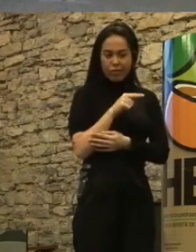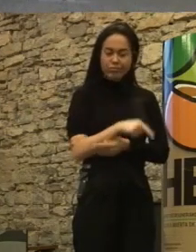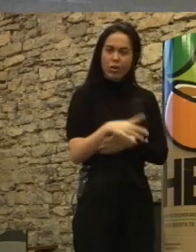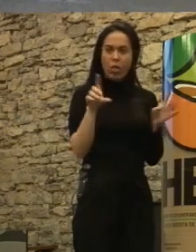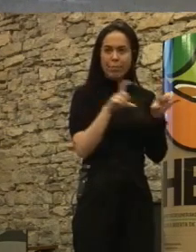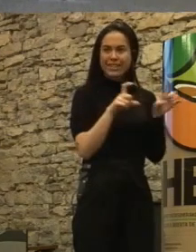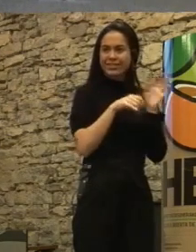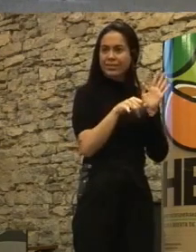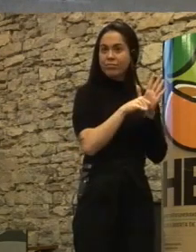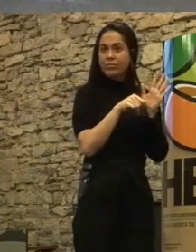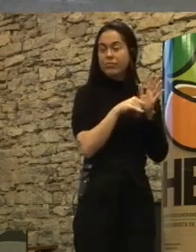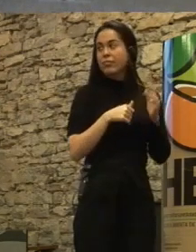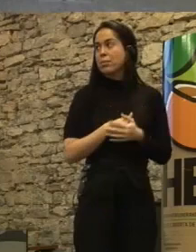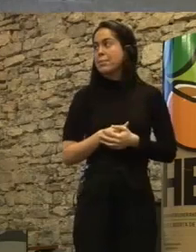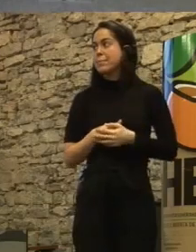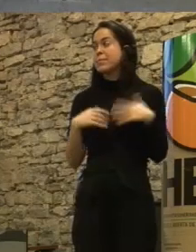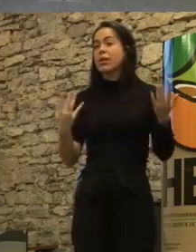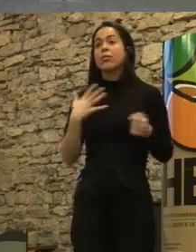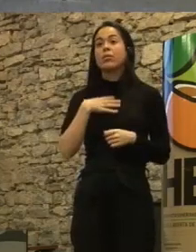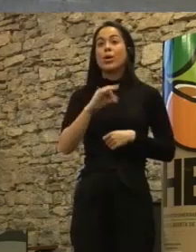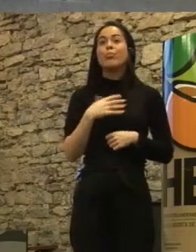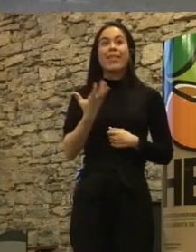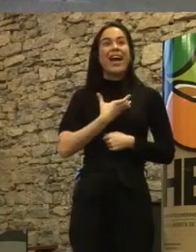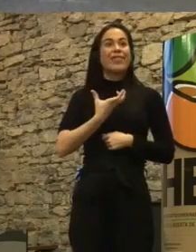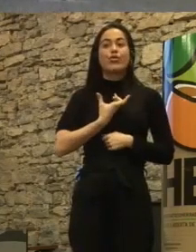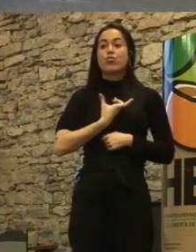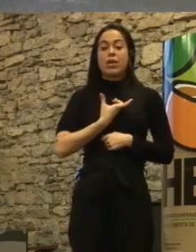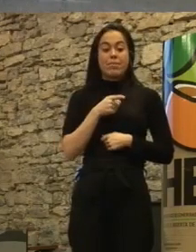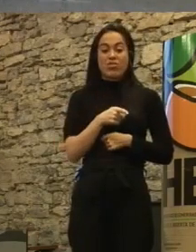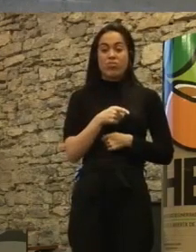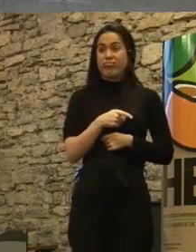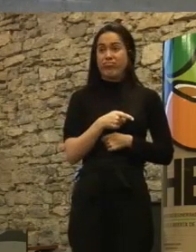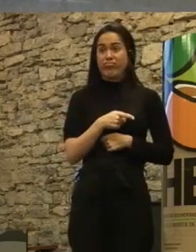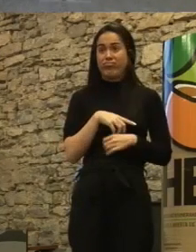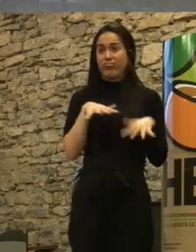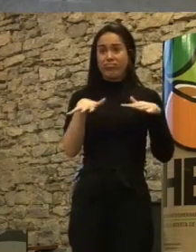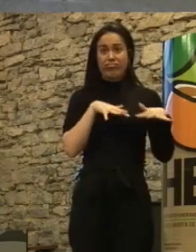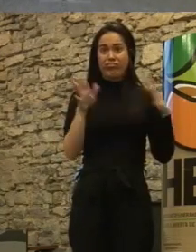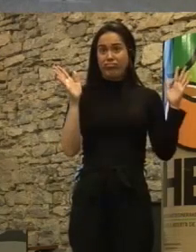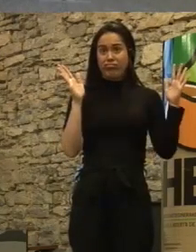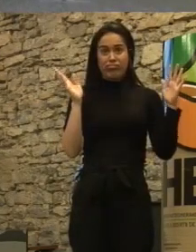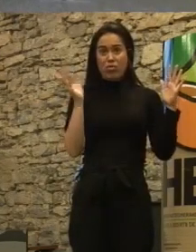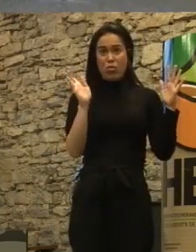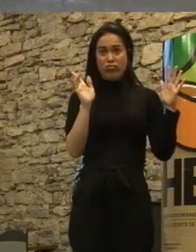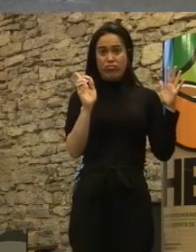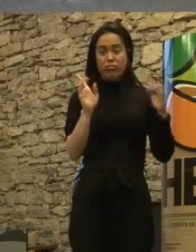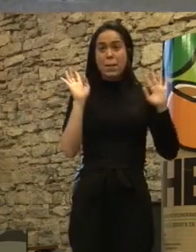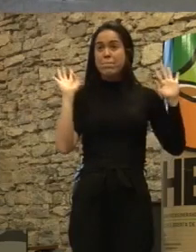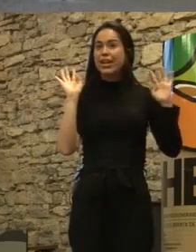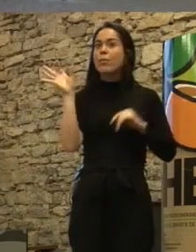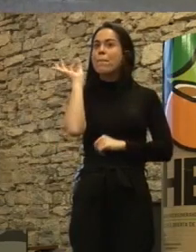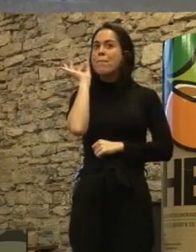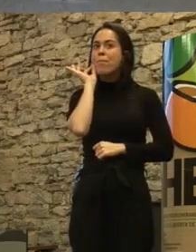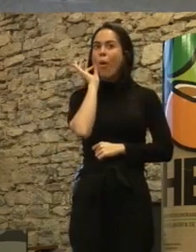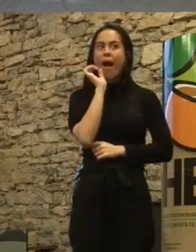Yo no. A lo mejor el ayuntamiento en sí, no sé si es emprendedor, pero esta mujer tocó suficientes puertas como para